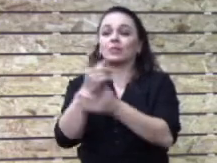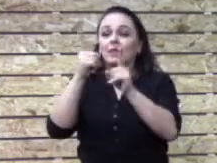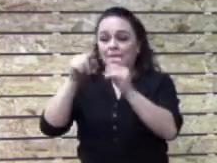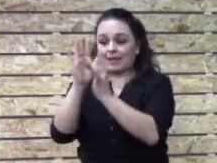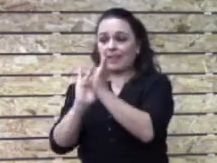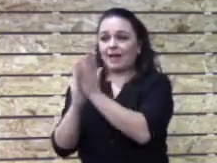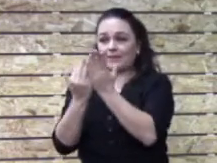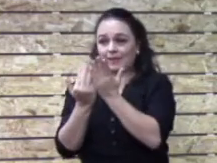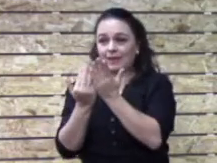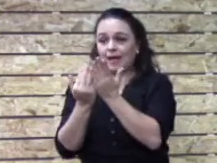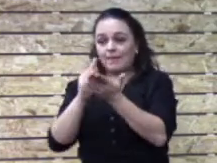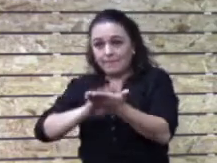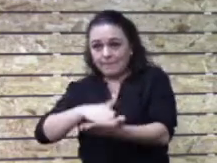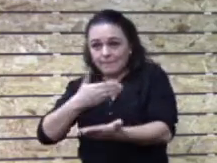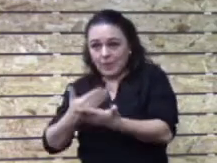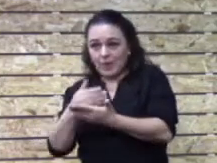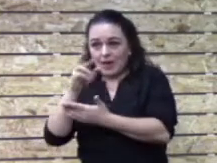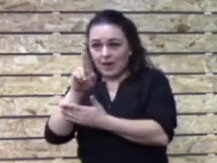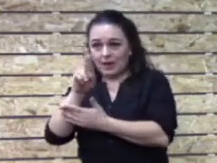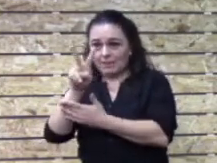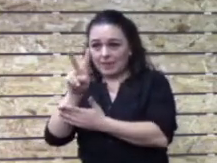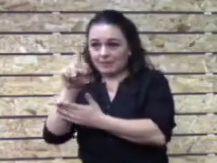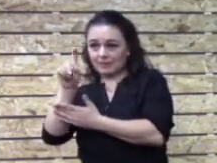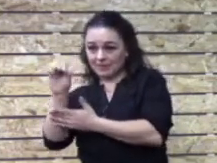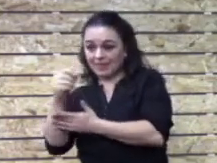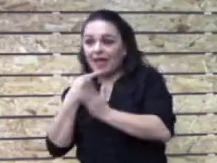Valera se habla del castillo